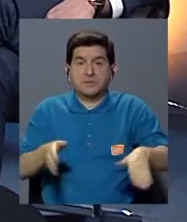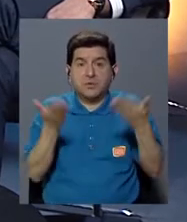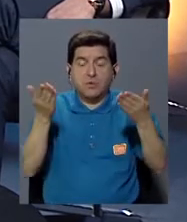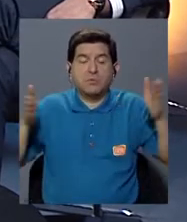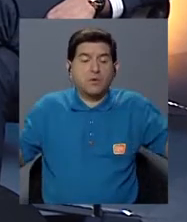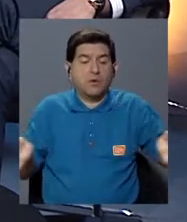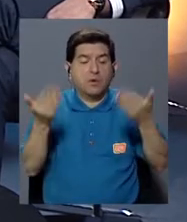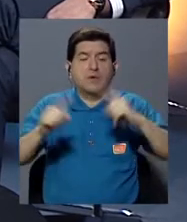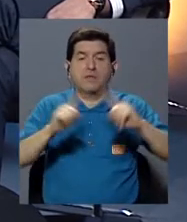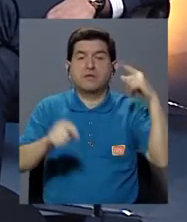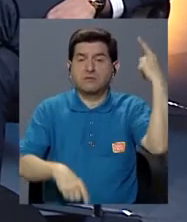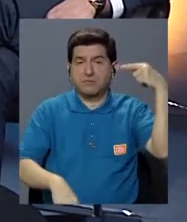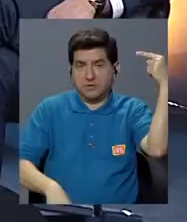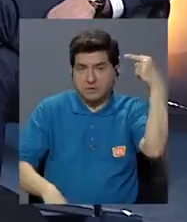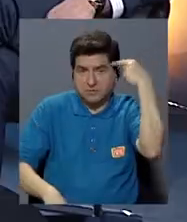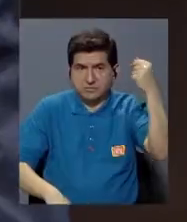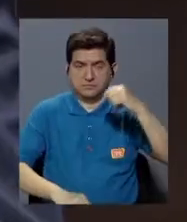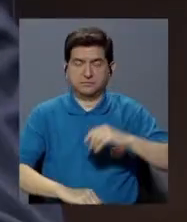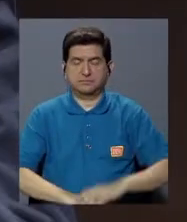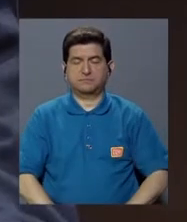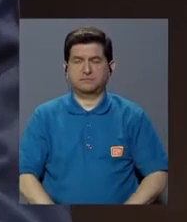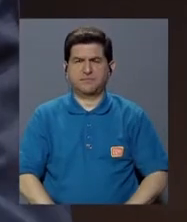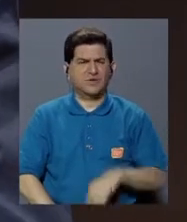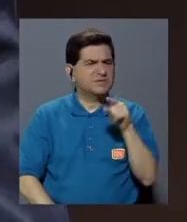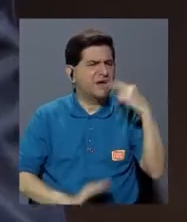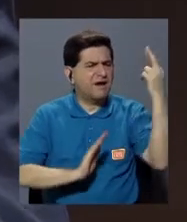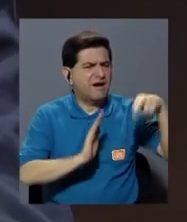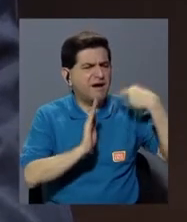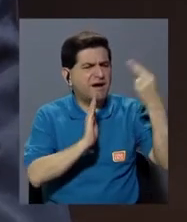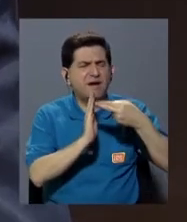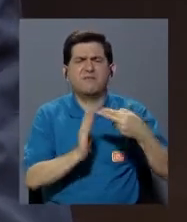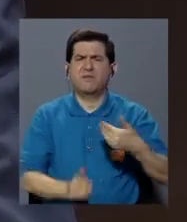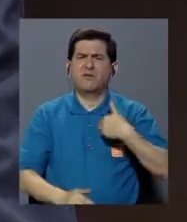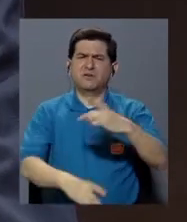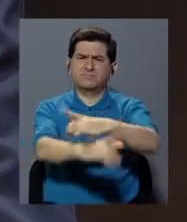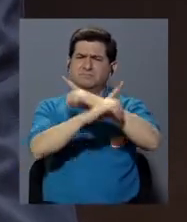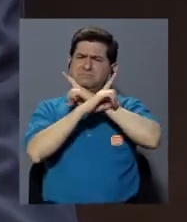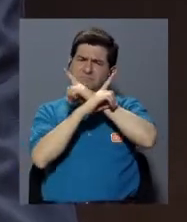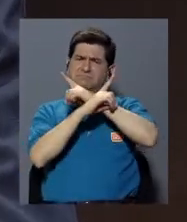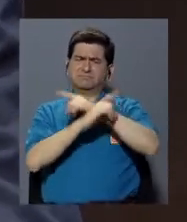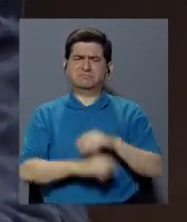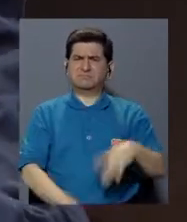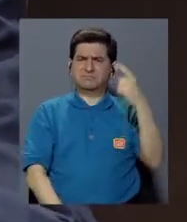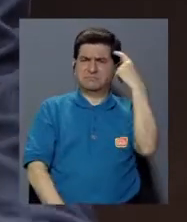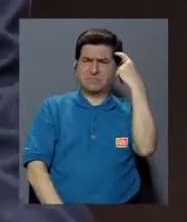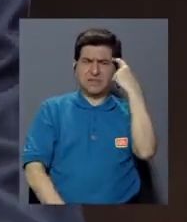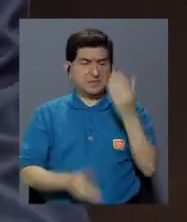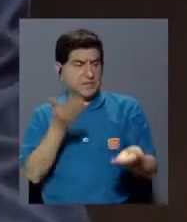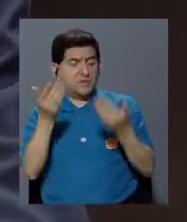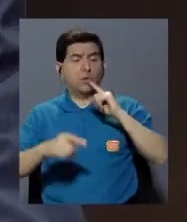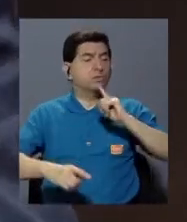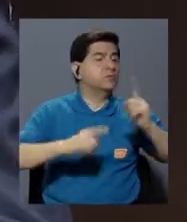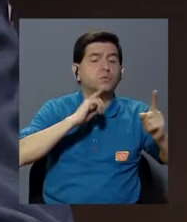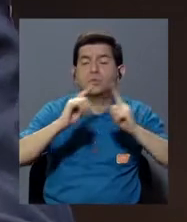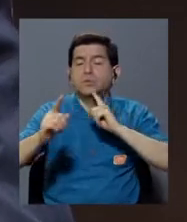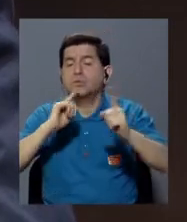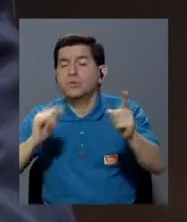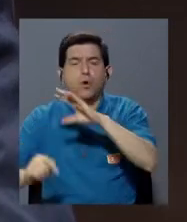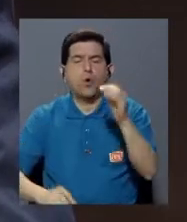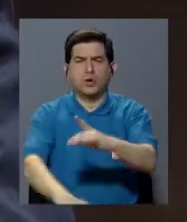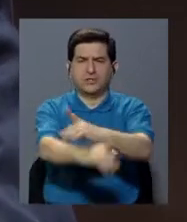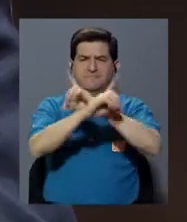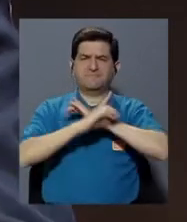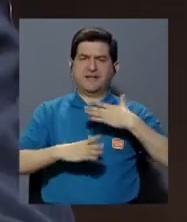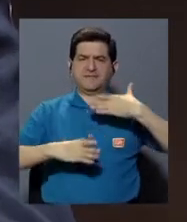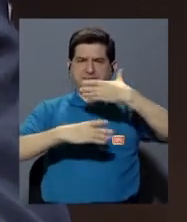impulsada por diferentes gobiernos? Entonces, ¿cuál es el papel de la Defensoría en digamos, divulgar o defender,